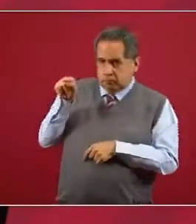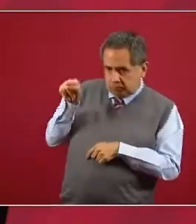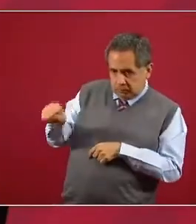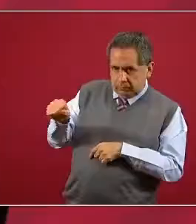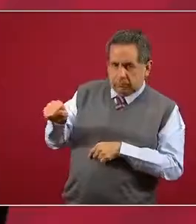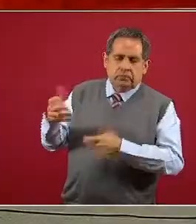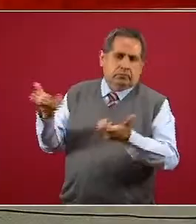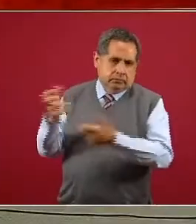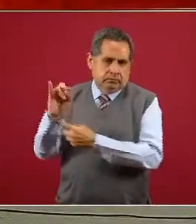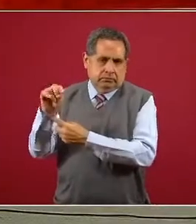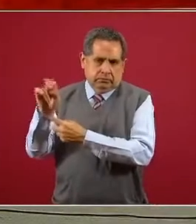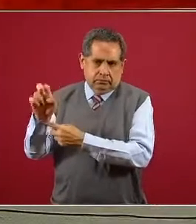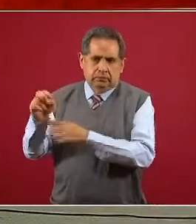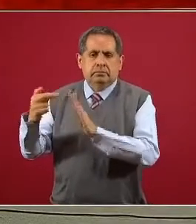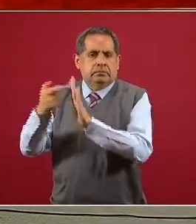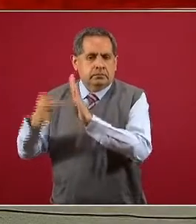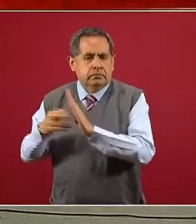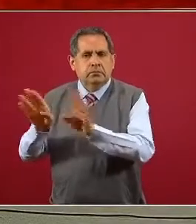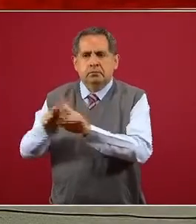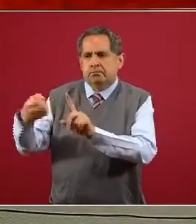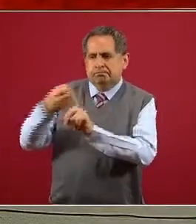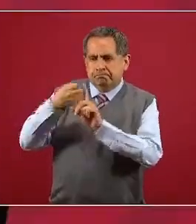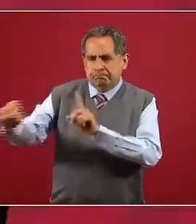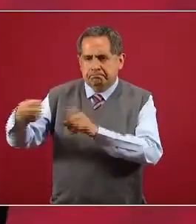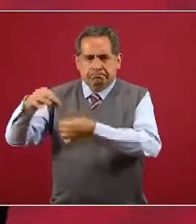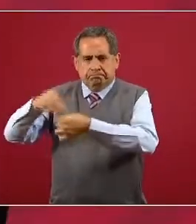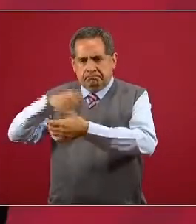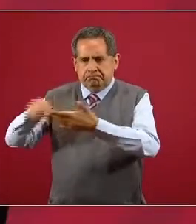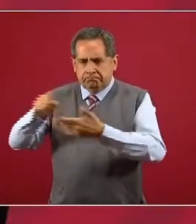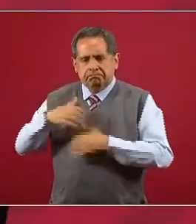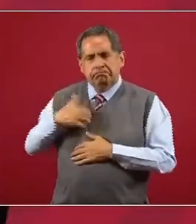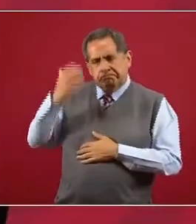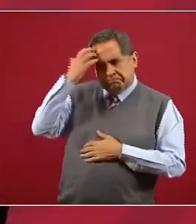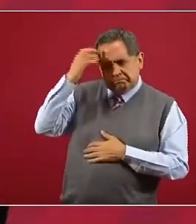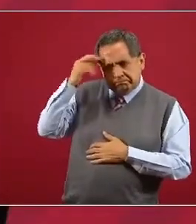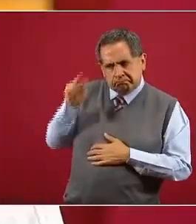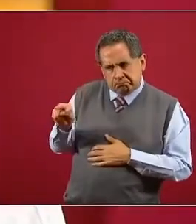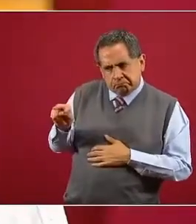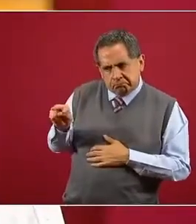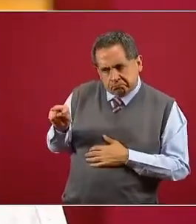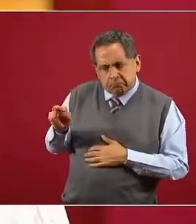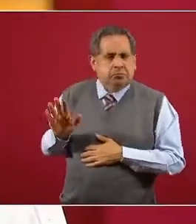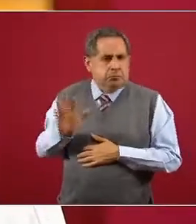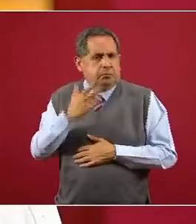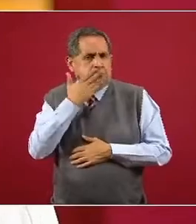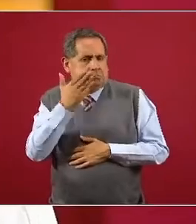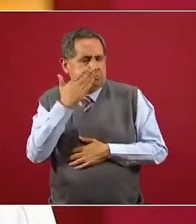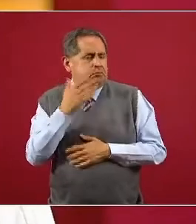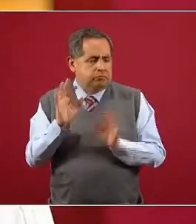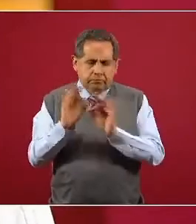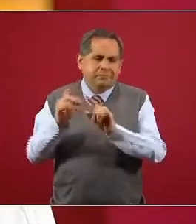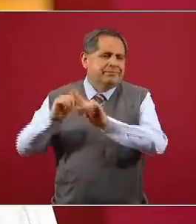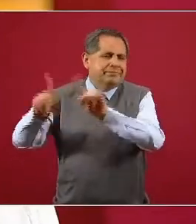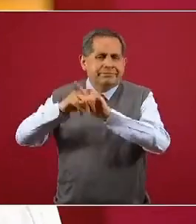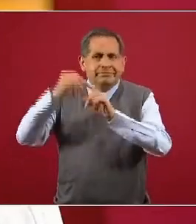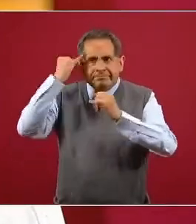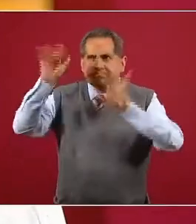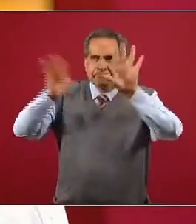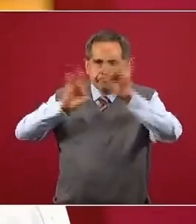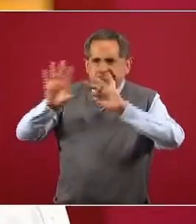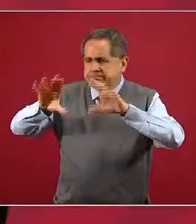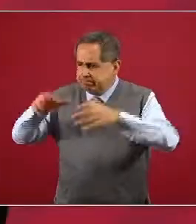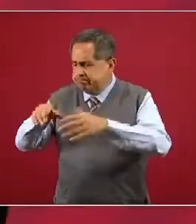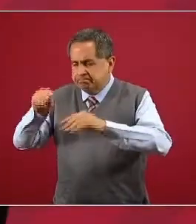sobre cómo sería la organización de las elecciones, pero conocemos que han tomado previsiones de modalidades diversas